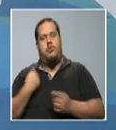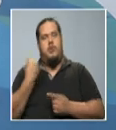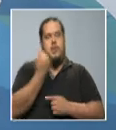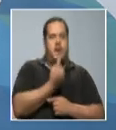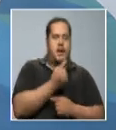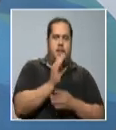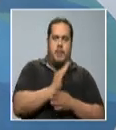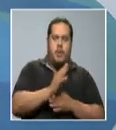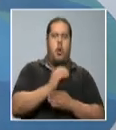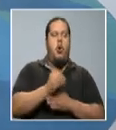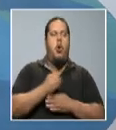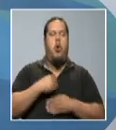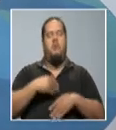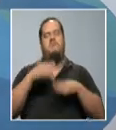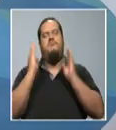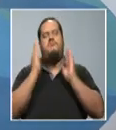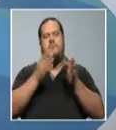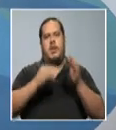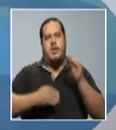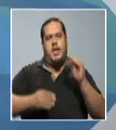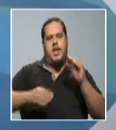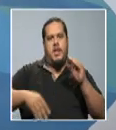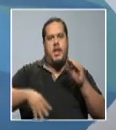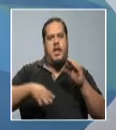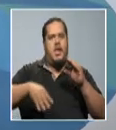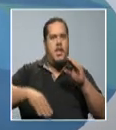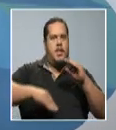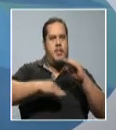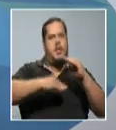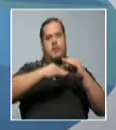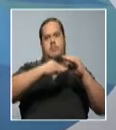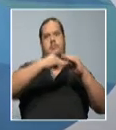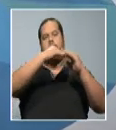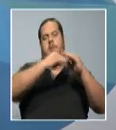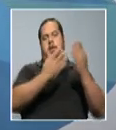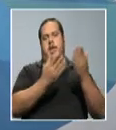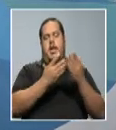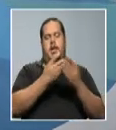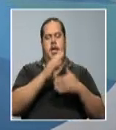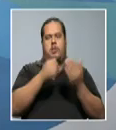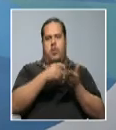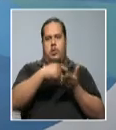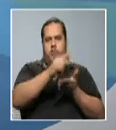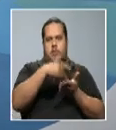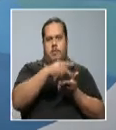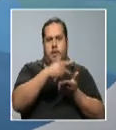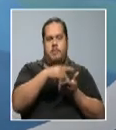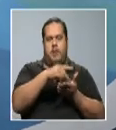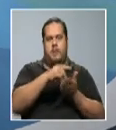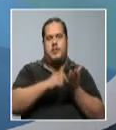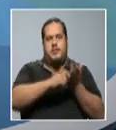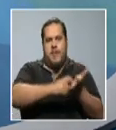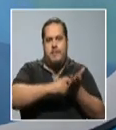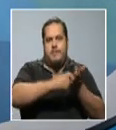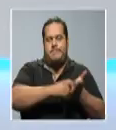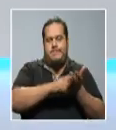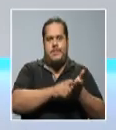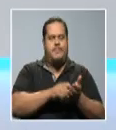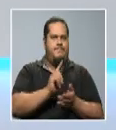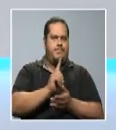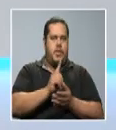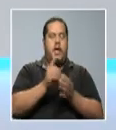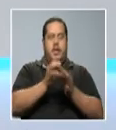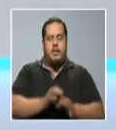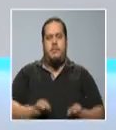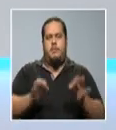entidad o dejar que se acumulen 1 o 2 o 3 pagos mensuales. Entonces siempre es importante mantener